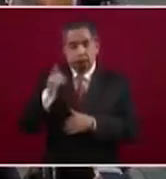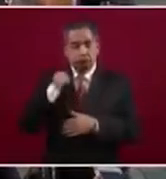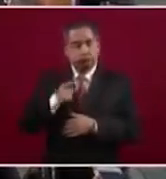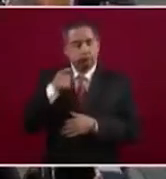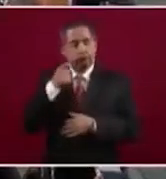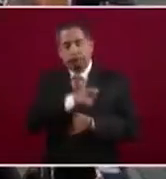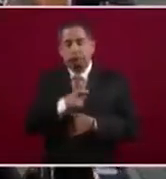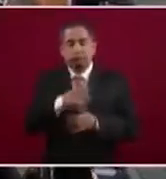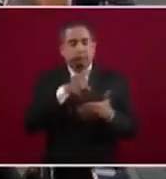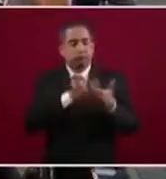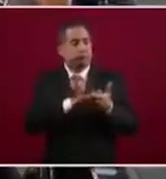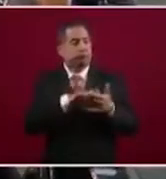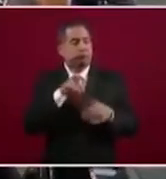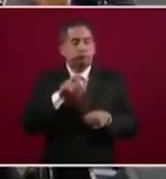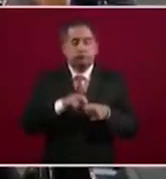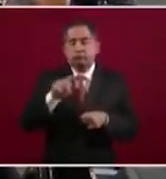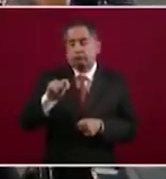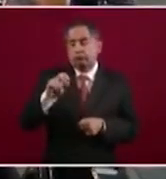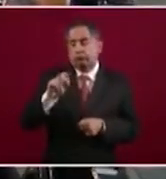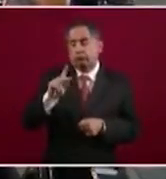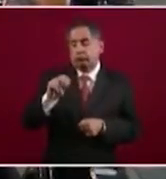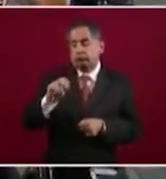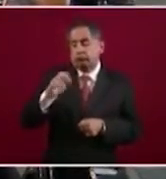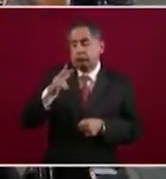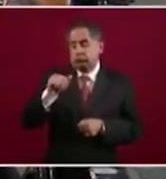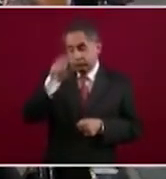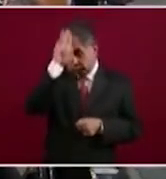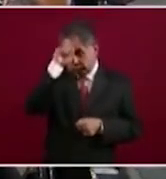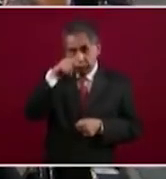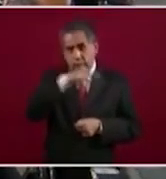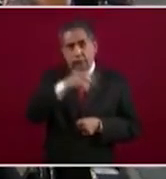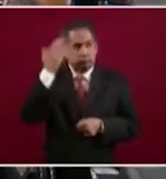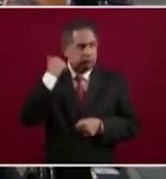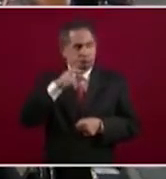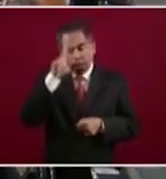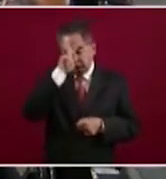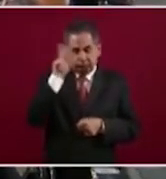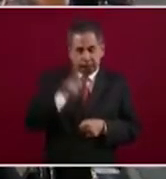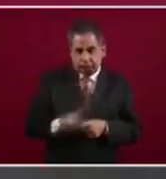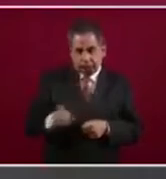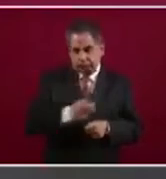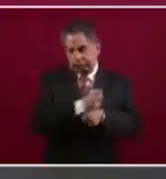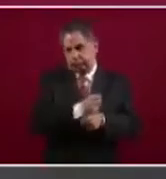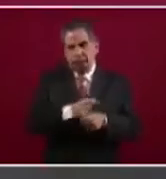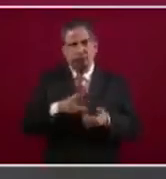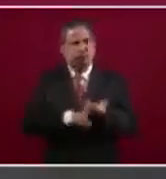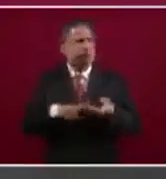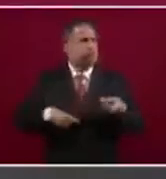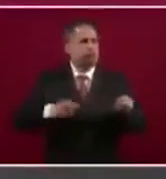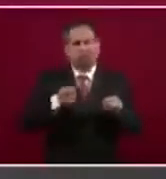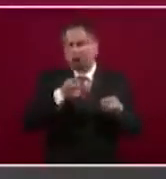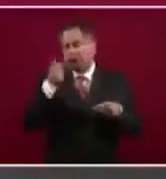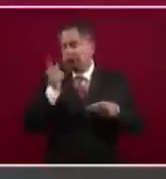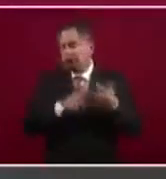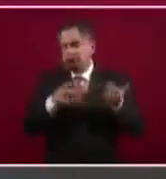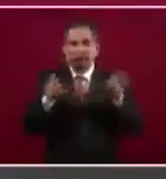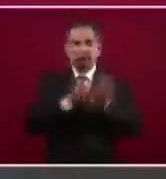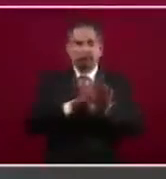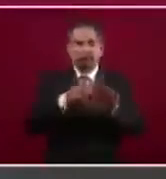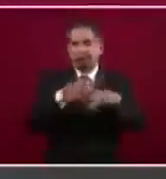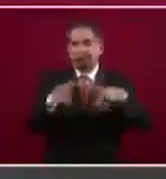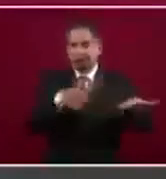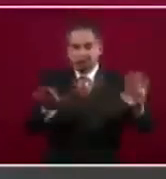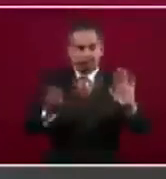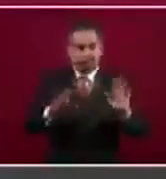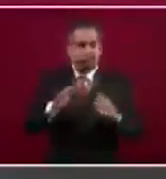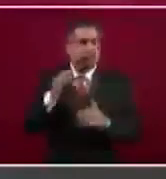el cierre del penal en Topo Chico, que fue, sin duda, uno de los referentes de las peores formas de autogobierno dentro de un sistema penitenciario,